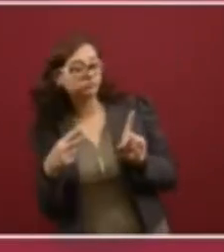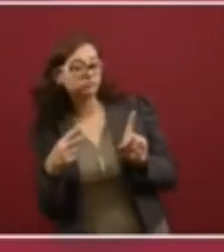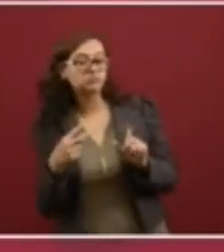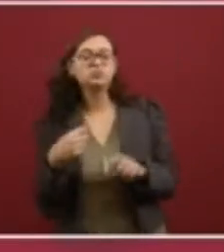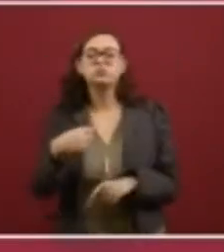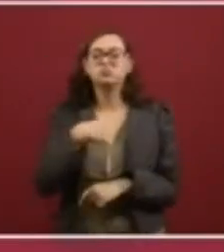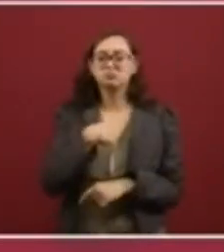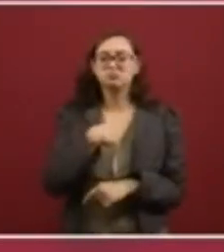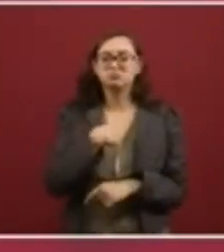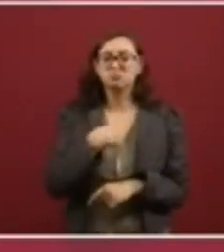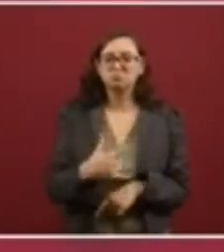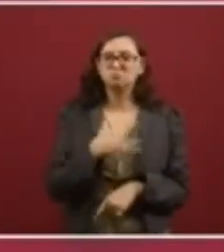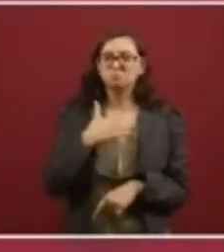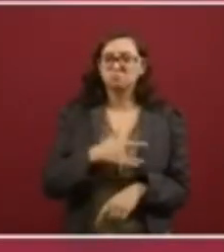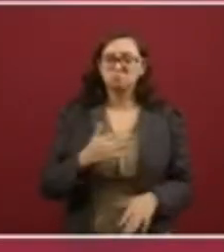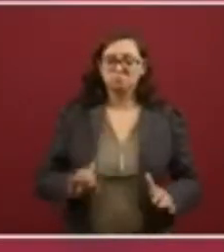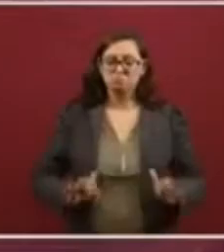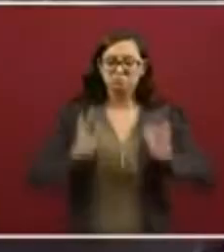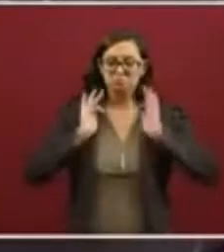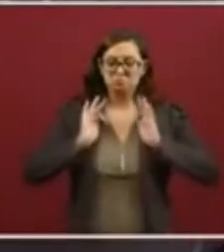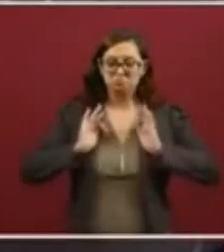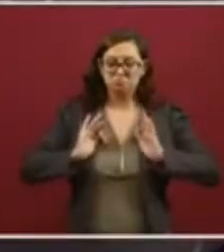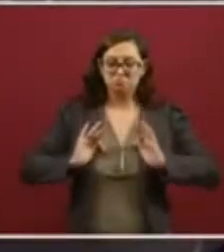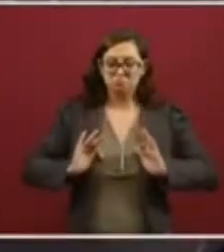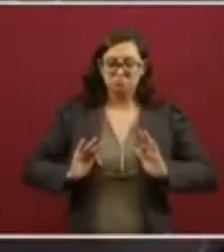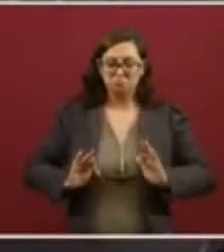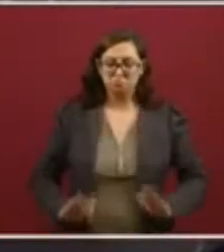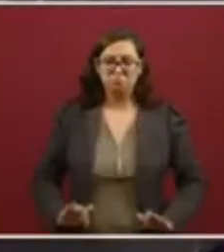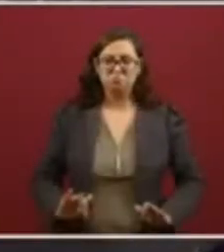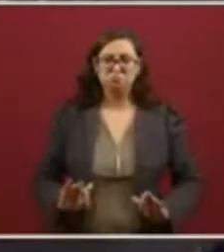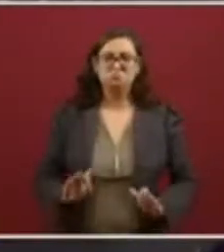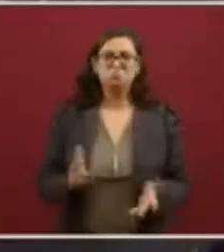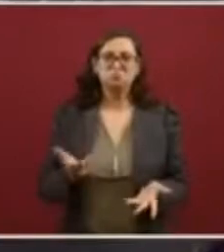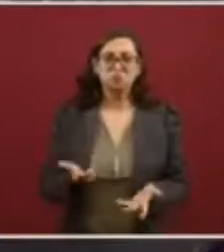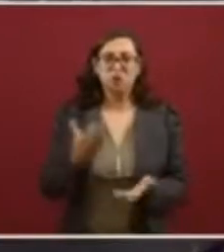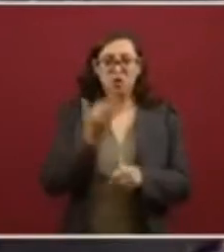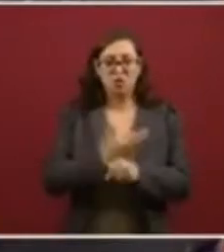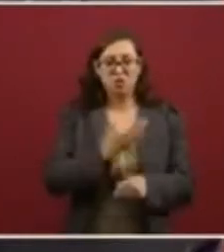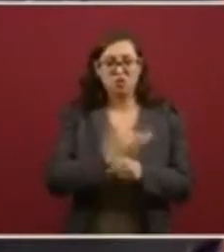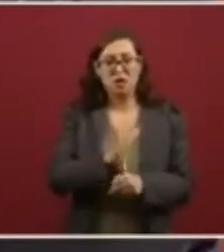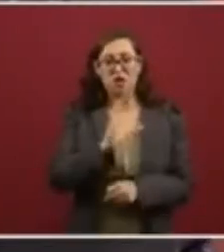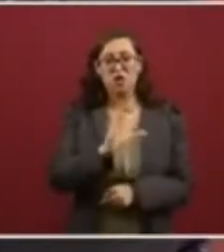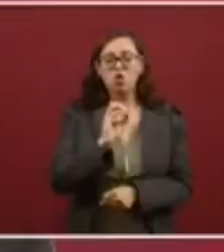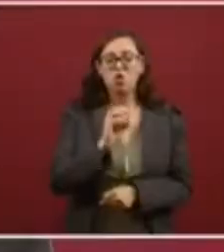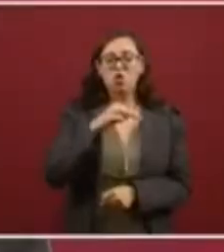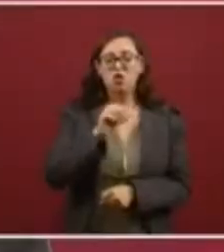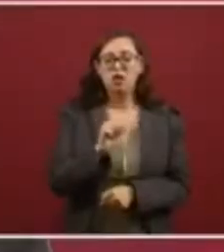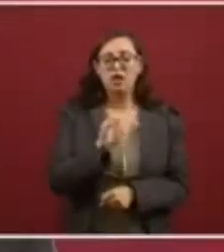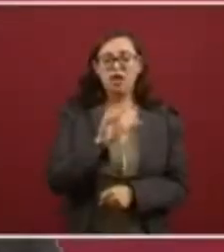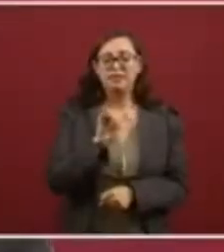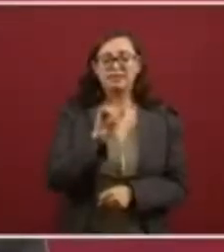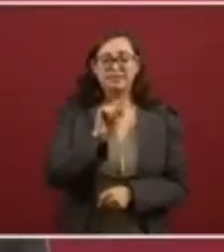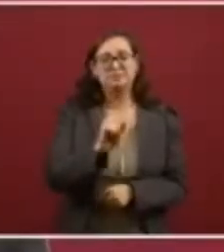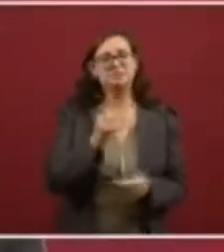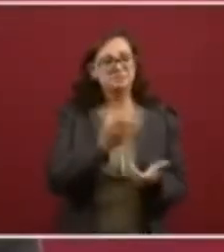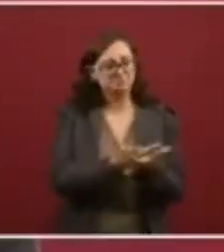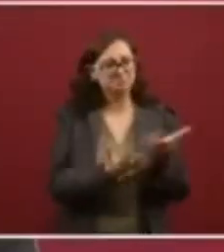muy satisfecho con lo que está haciendo el CONACYT y con lo que se está haciendo en la ciencia. Pero